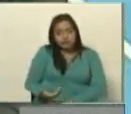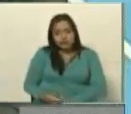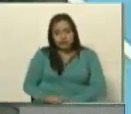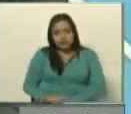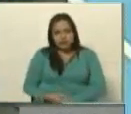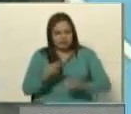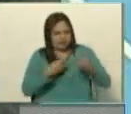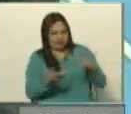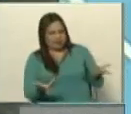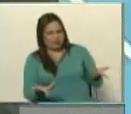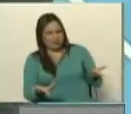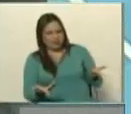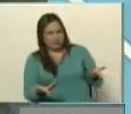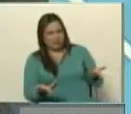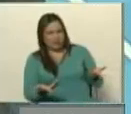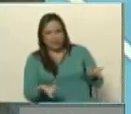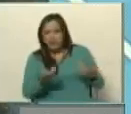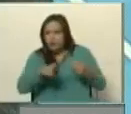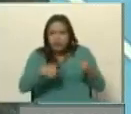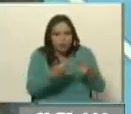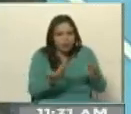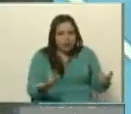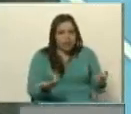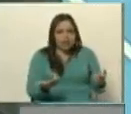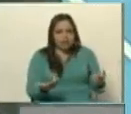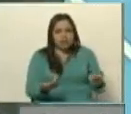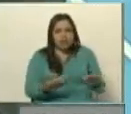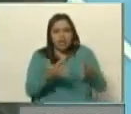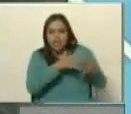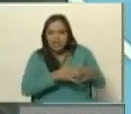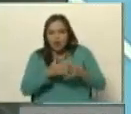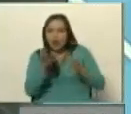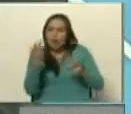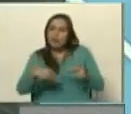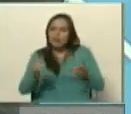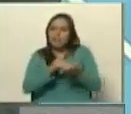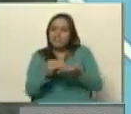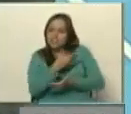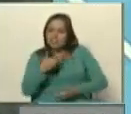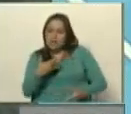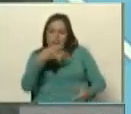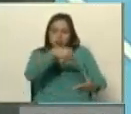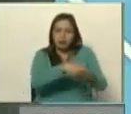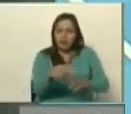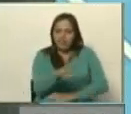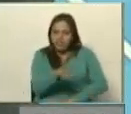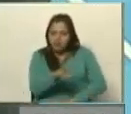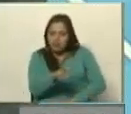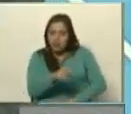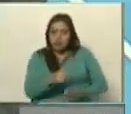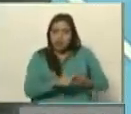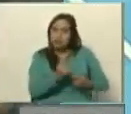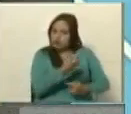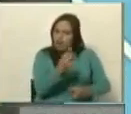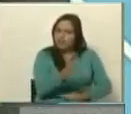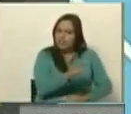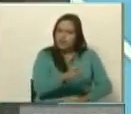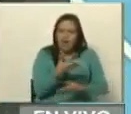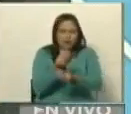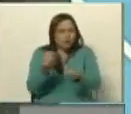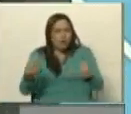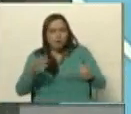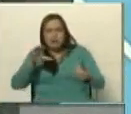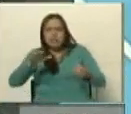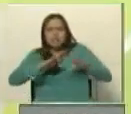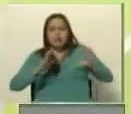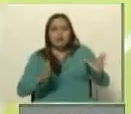cuándo? ¿Cuántas veces Estados Unidos no ha violado la soberanía de Venezuela? Y no solamente de Venezuela, de cientos de países en el